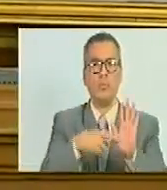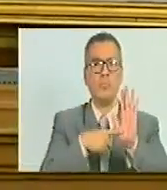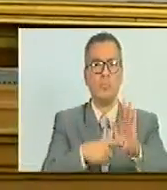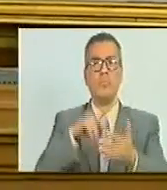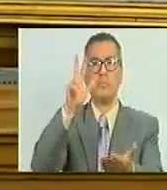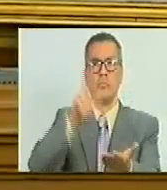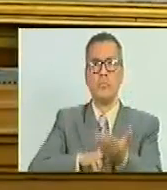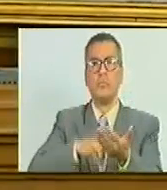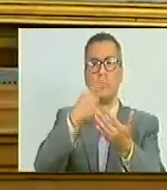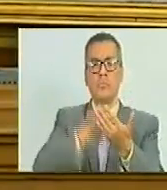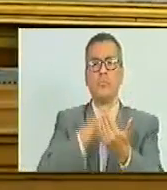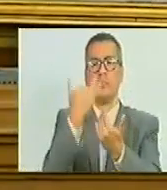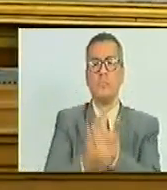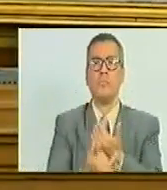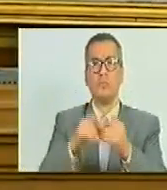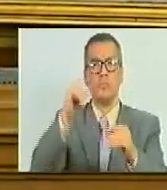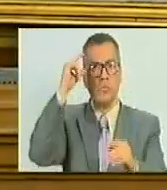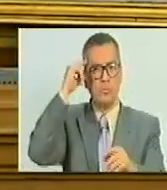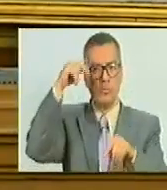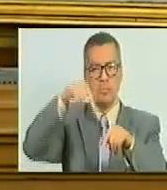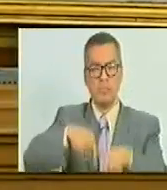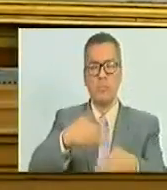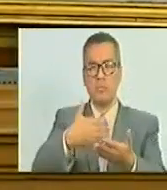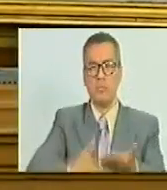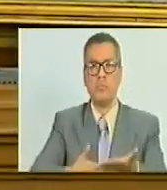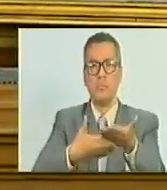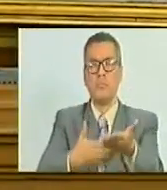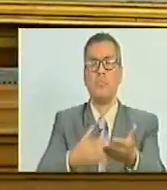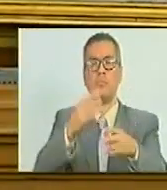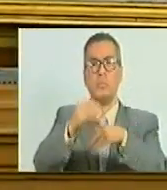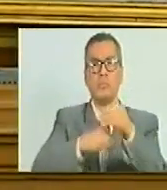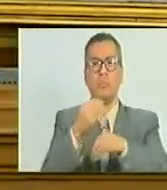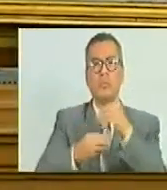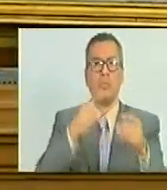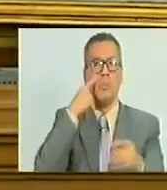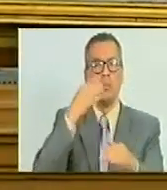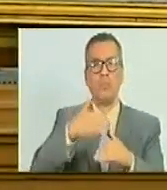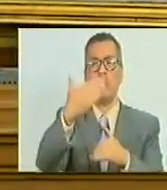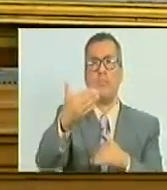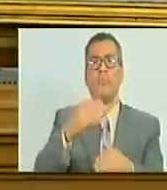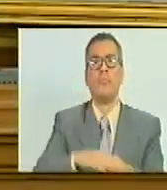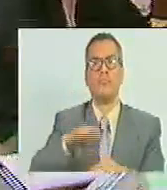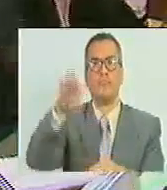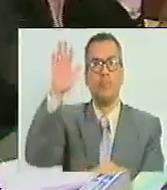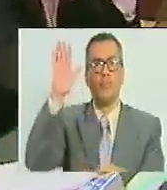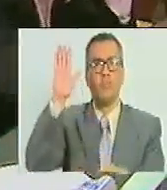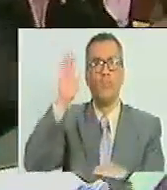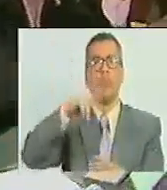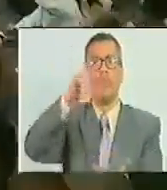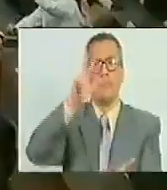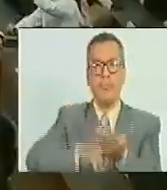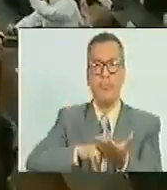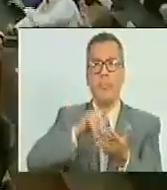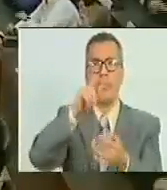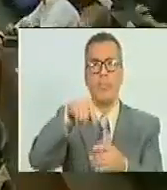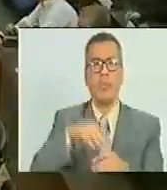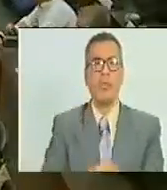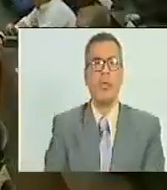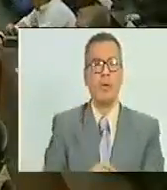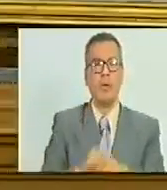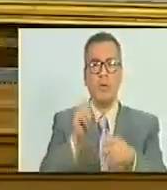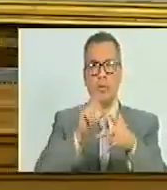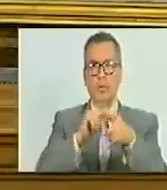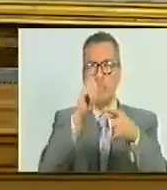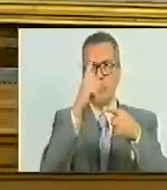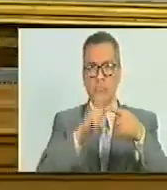a aprobar el proyecto de orden del día presentado, sírvanse a manifestarlo con la señal de costumbre. Queda aprobado. Primer